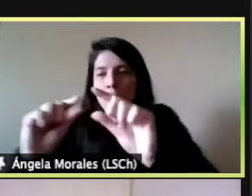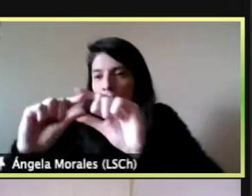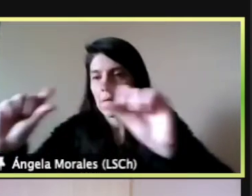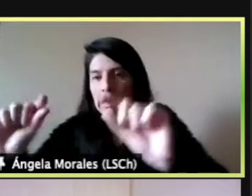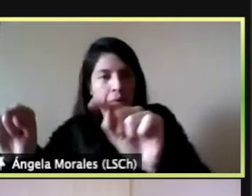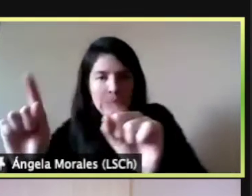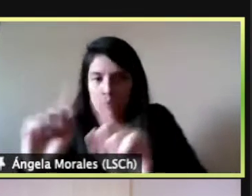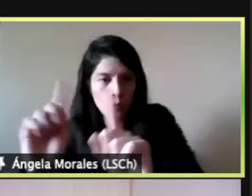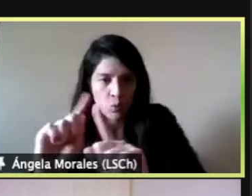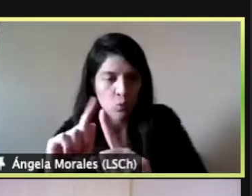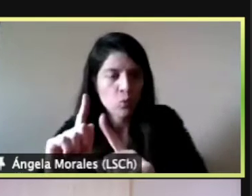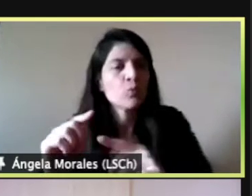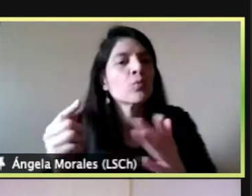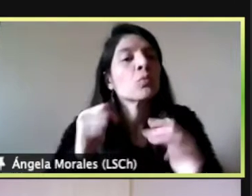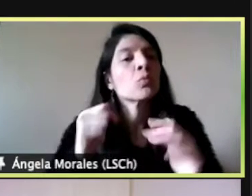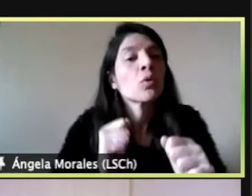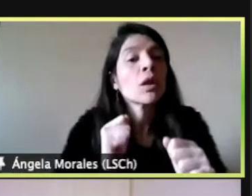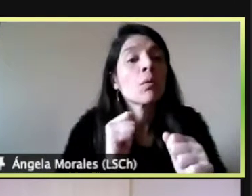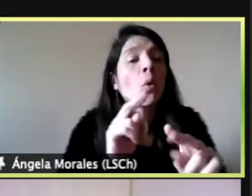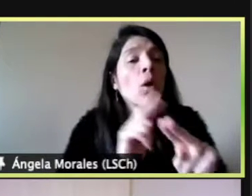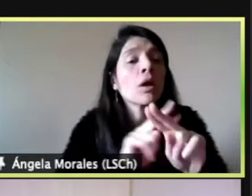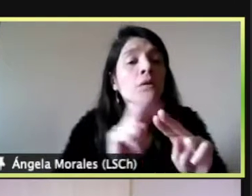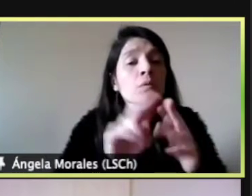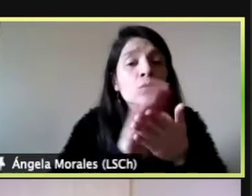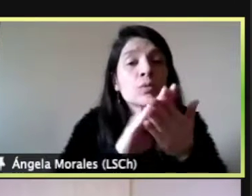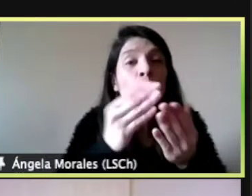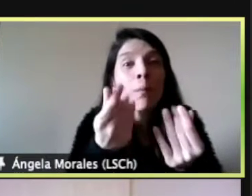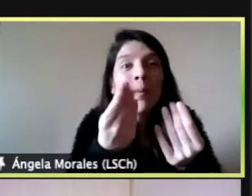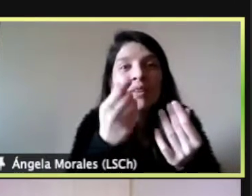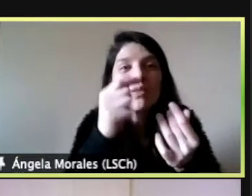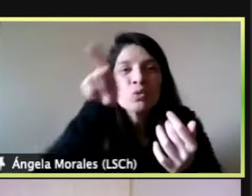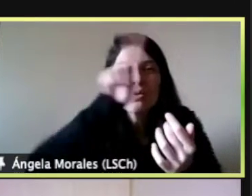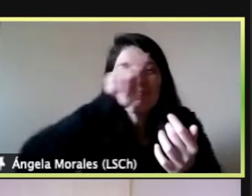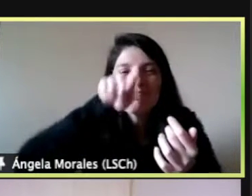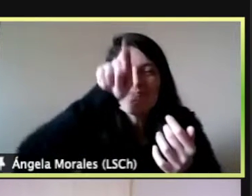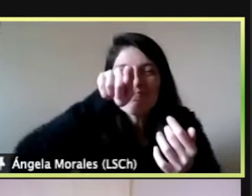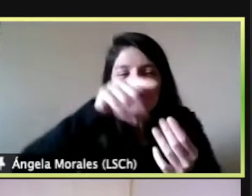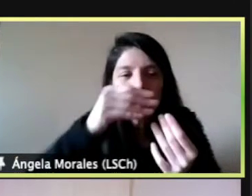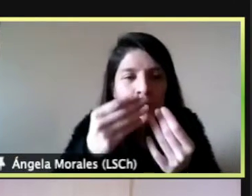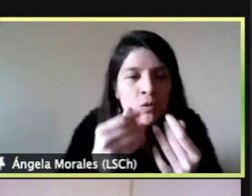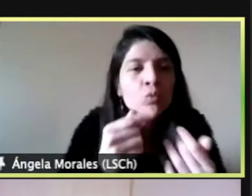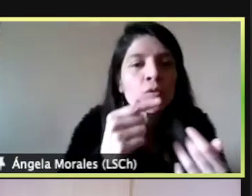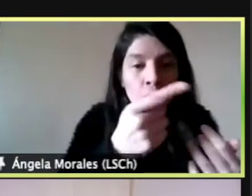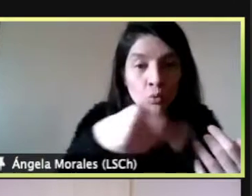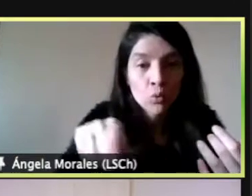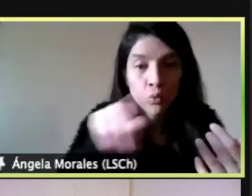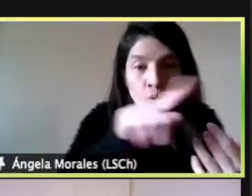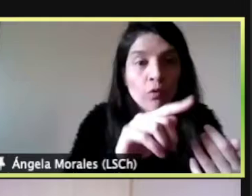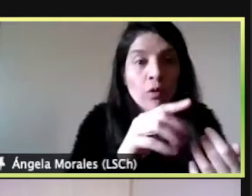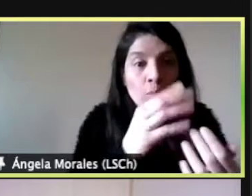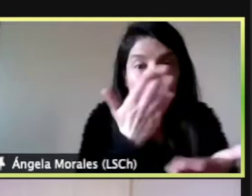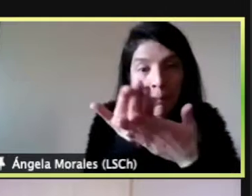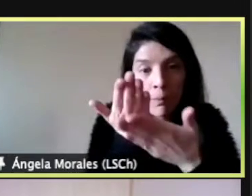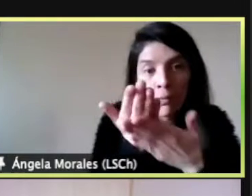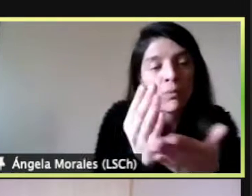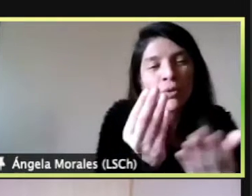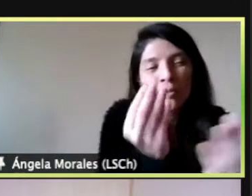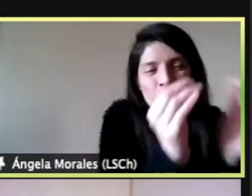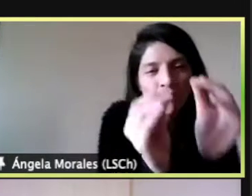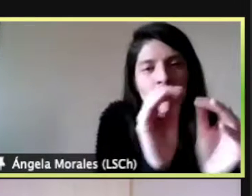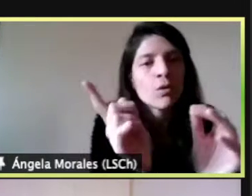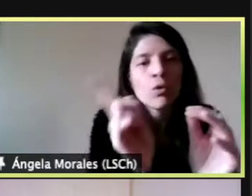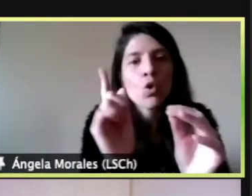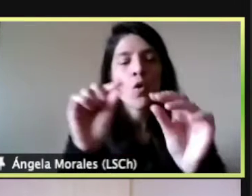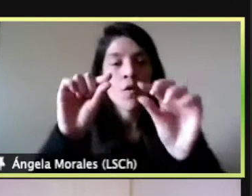del símbolo peso. Entonces lo que vamos a cambiar acá es que no se modifique la fila. Para eso voy a anteponer antes del valor